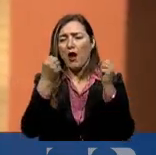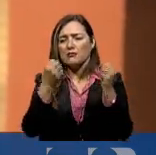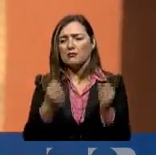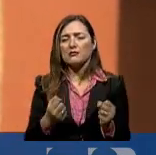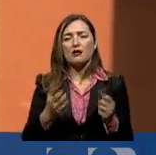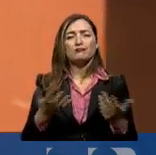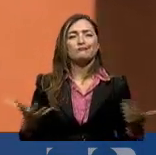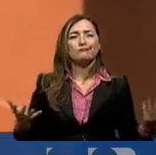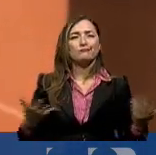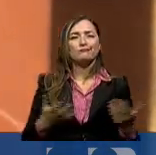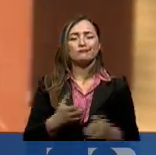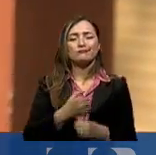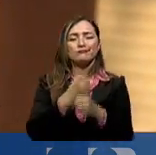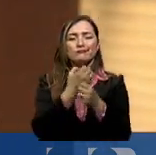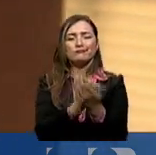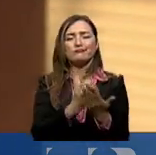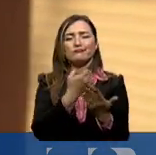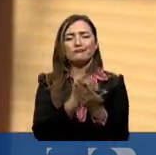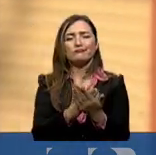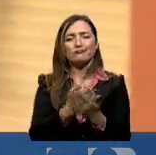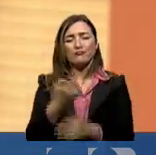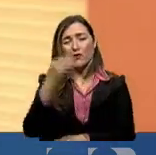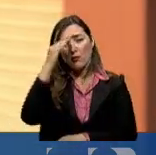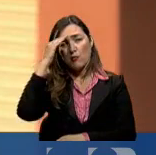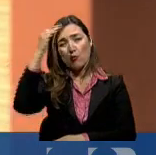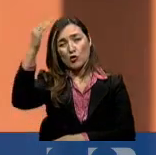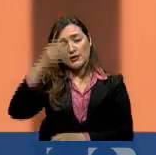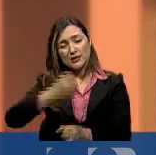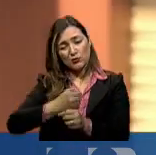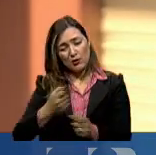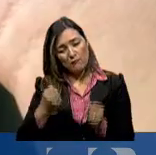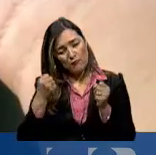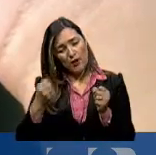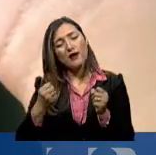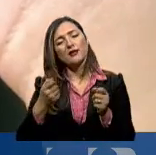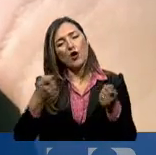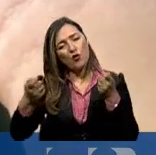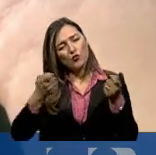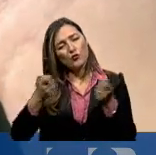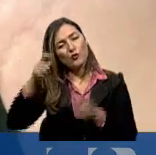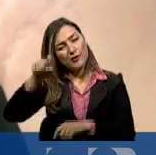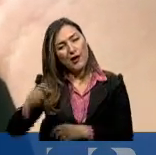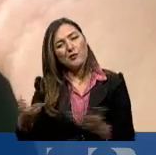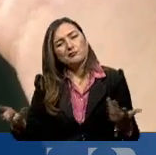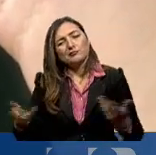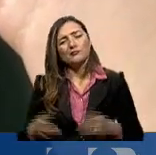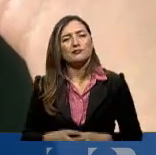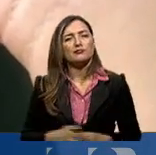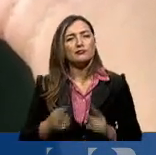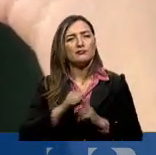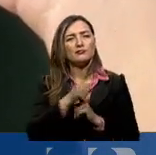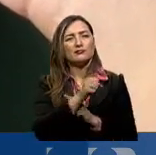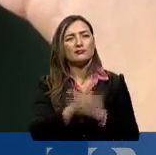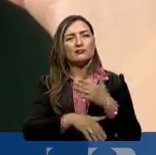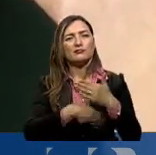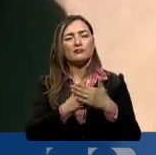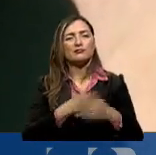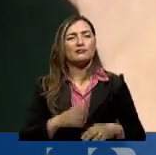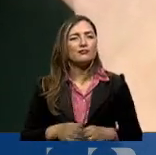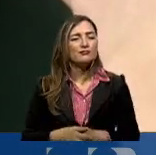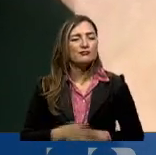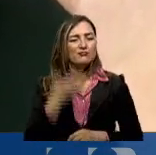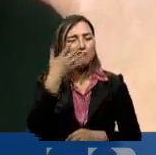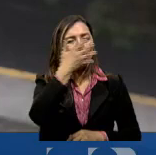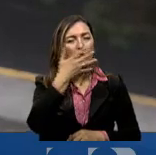pueda existir una recuperación sin una intervención en materia de seguridad. Lamentablemente esta es la situación que estamos viviendo actualmente